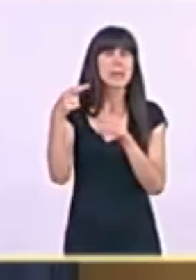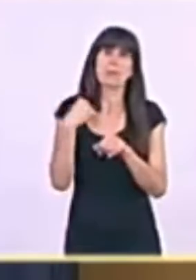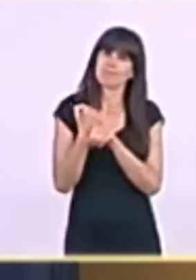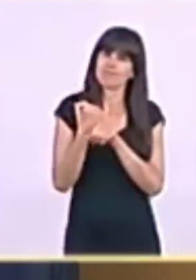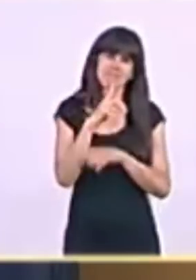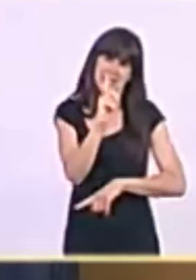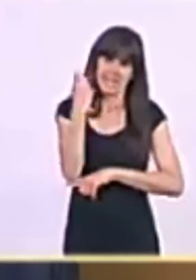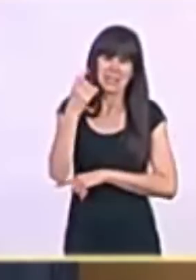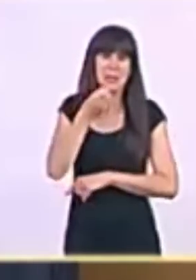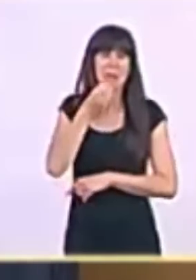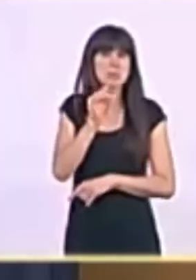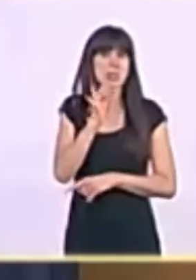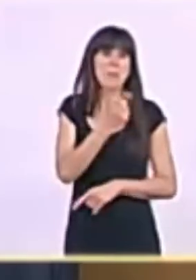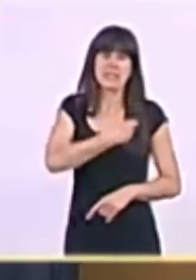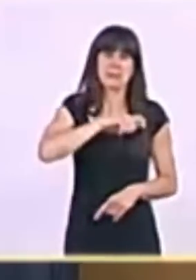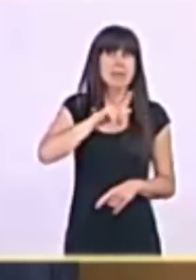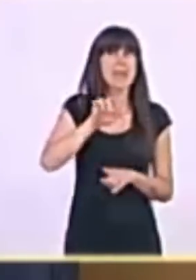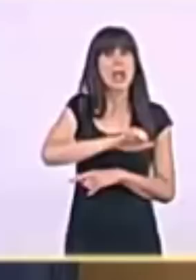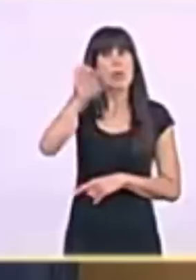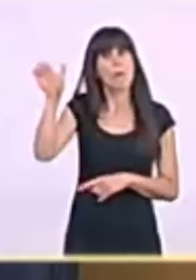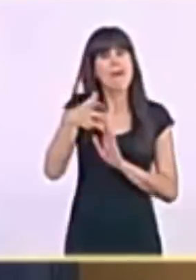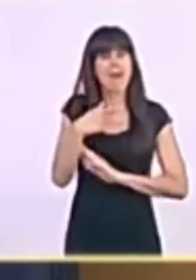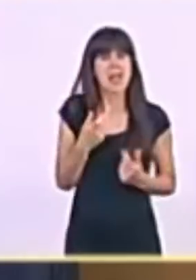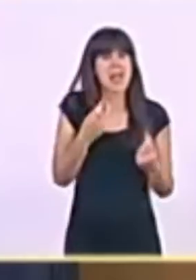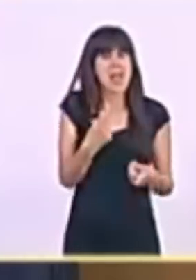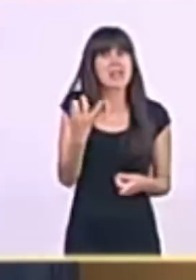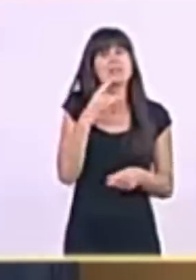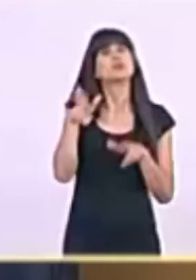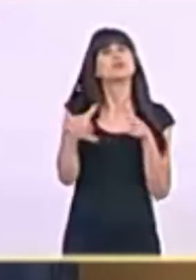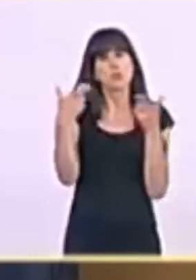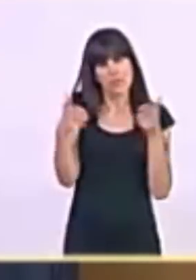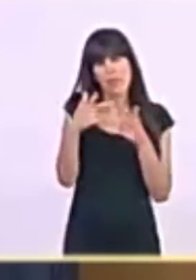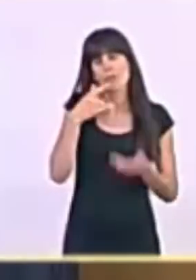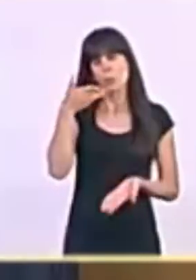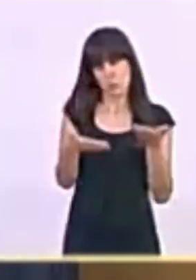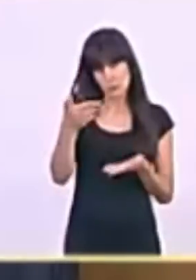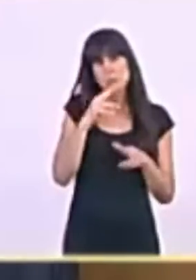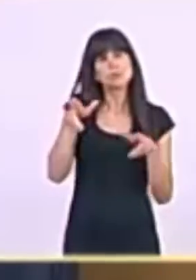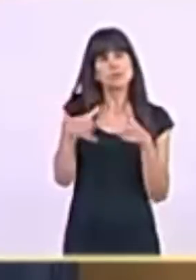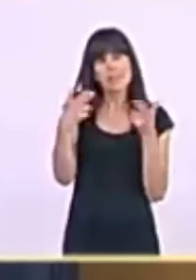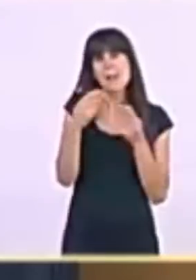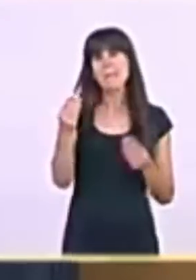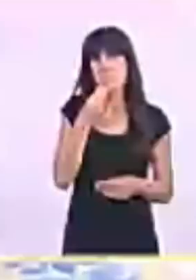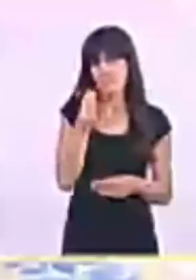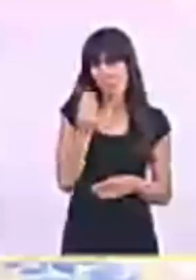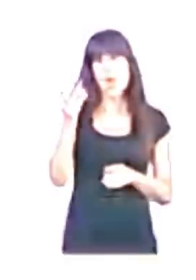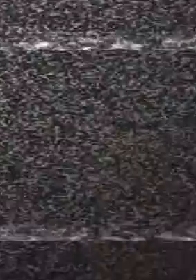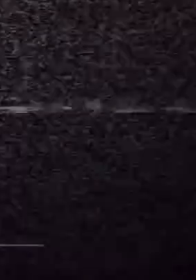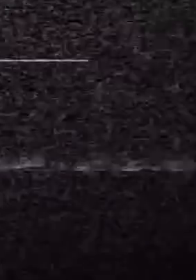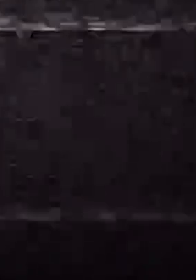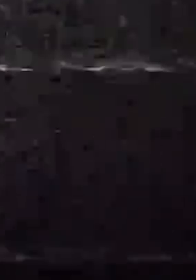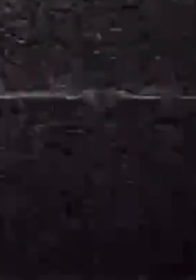justamente a tener una sociedad más justa, una sociedad mejor y a mejorar las condiciones de vida de todos los españoles. Muchas gracias.